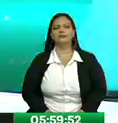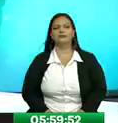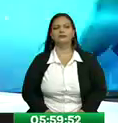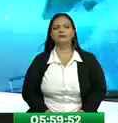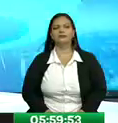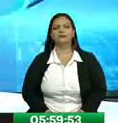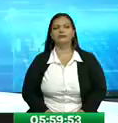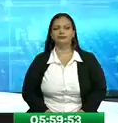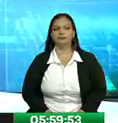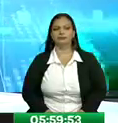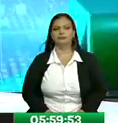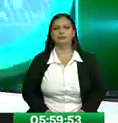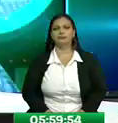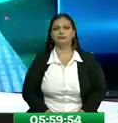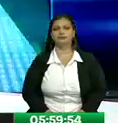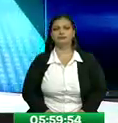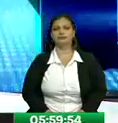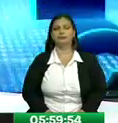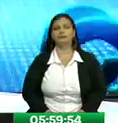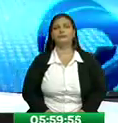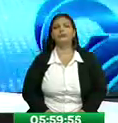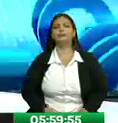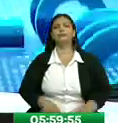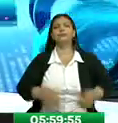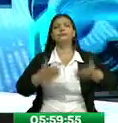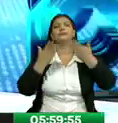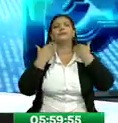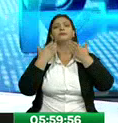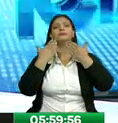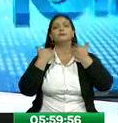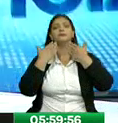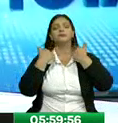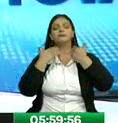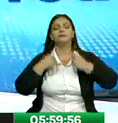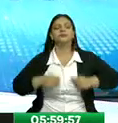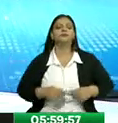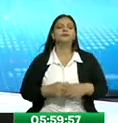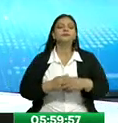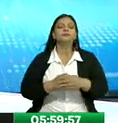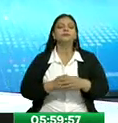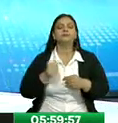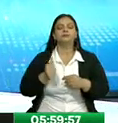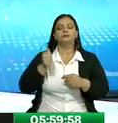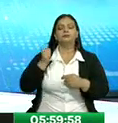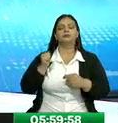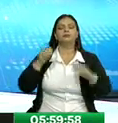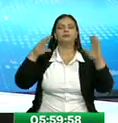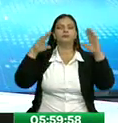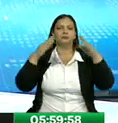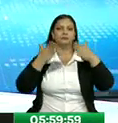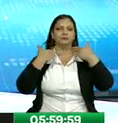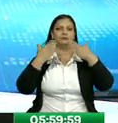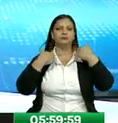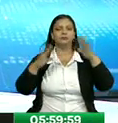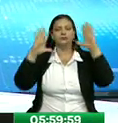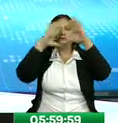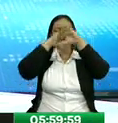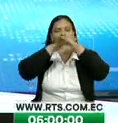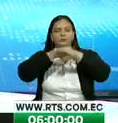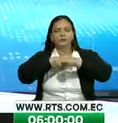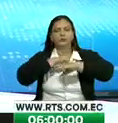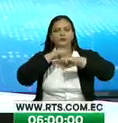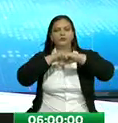Se recuperan a dos personas que sufrieron lesiones cuando el paso peatonal cayó sobre el vehículo en el que iban tras ser